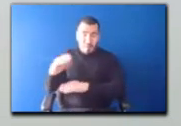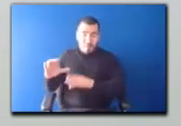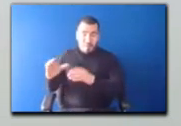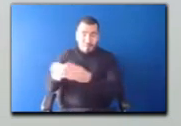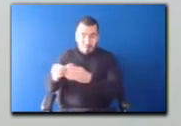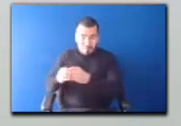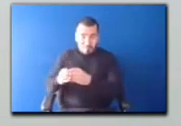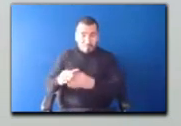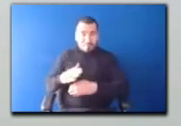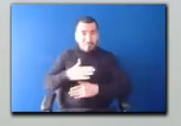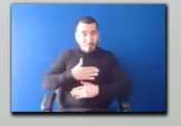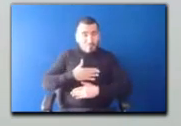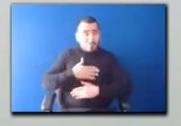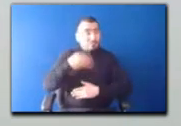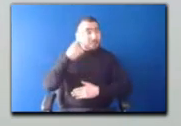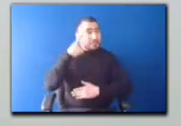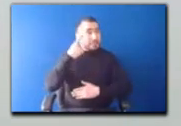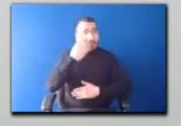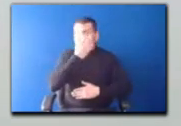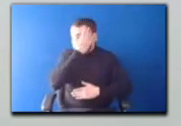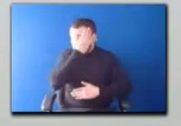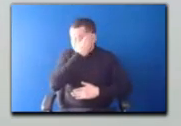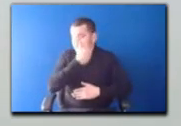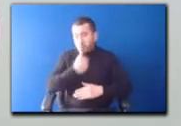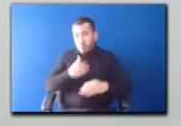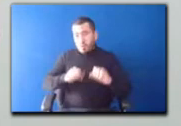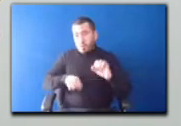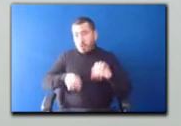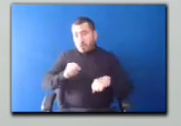definitivamente fue una oportunidad muy importante